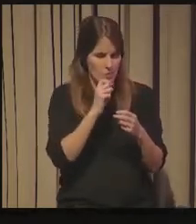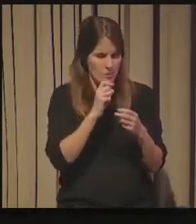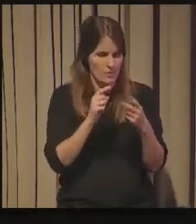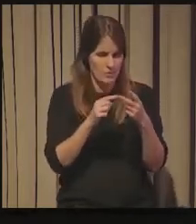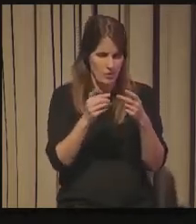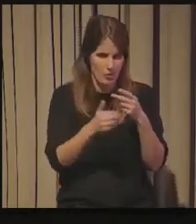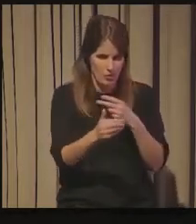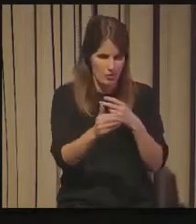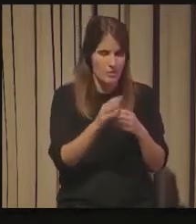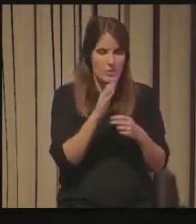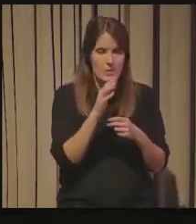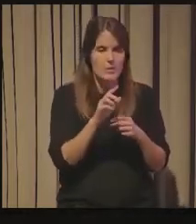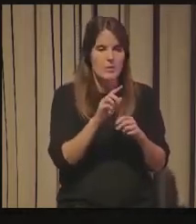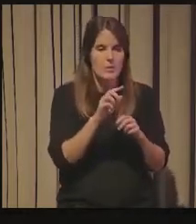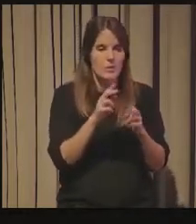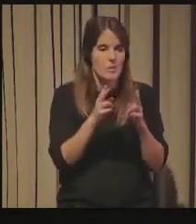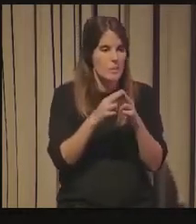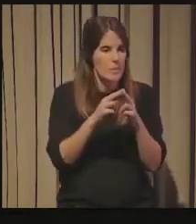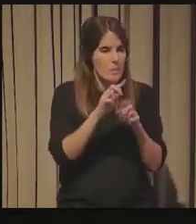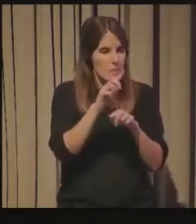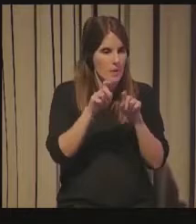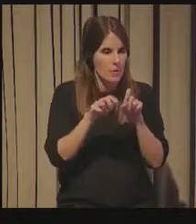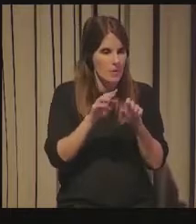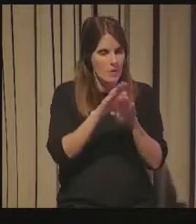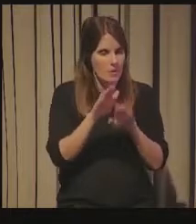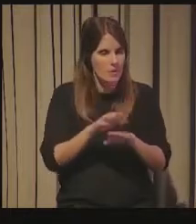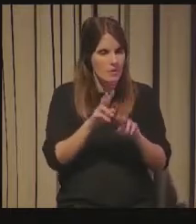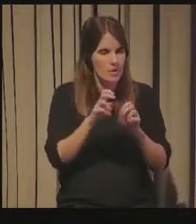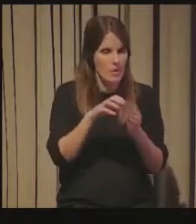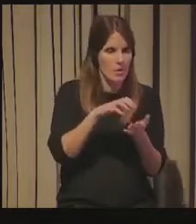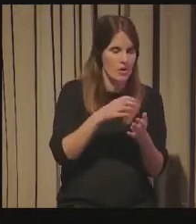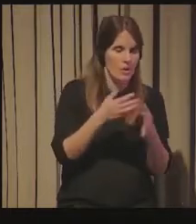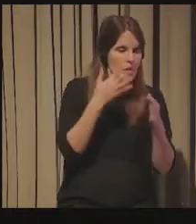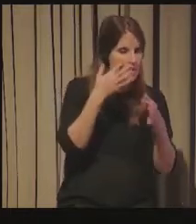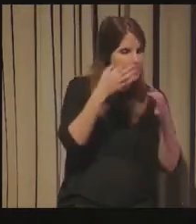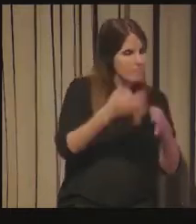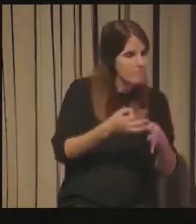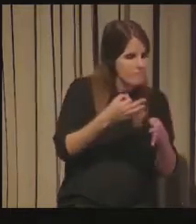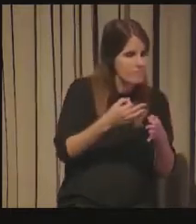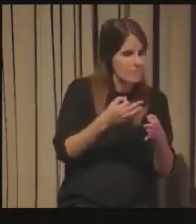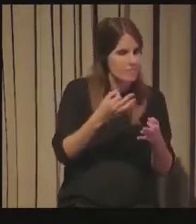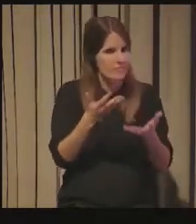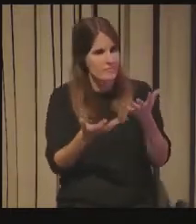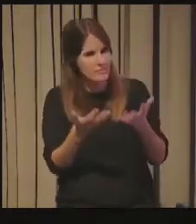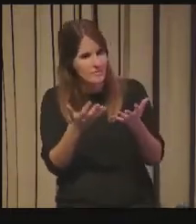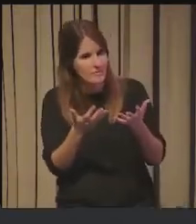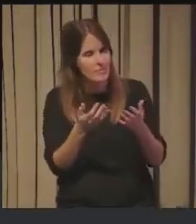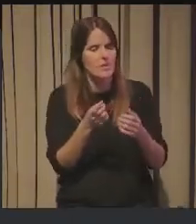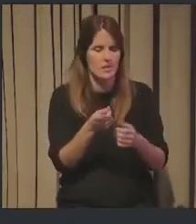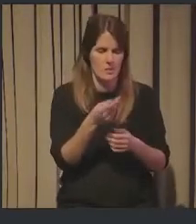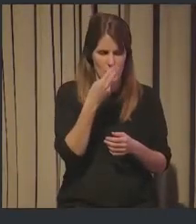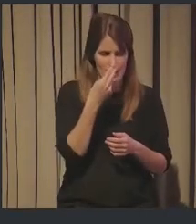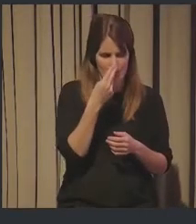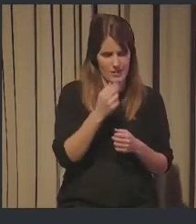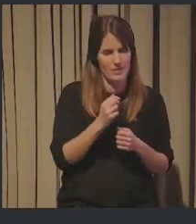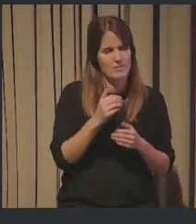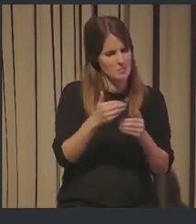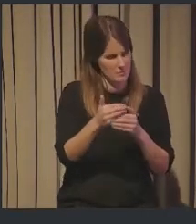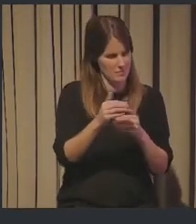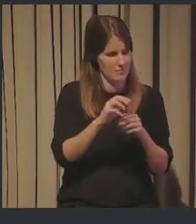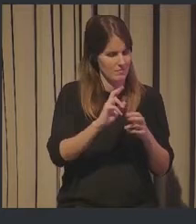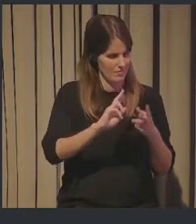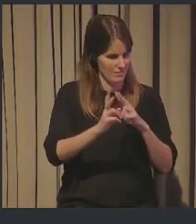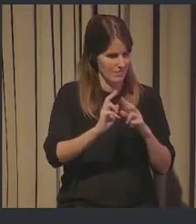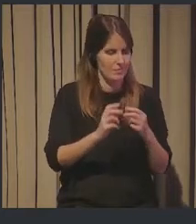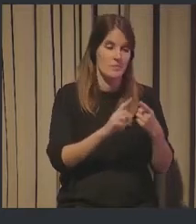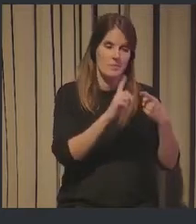la última pregunta sobre la certidumbre y la incertidumbre es una gran pregunta y voy a abordar esta pregunta dentro de un momento. Pero